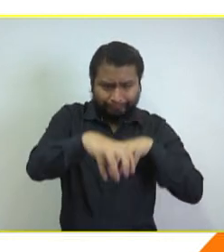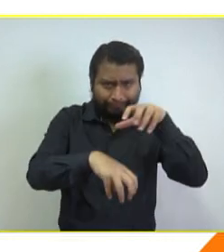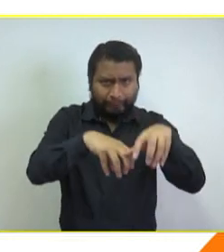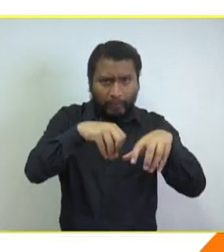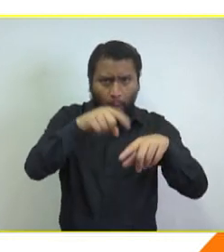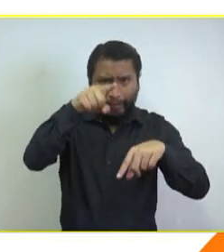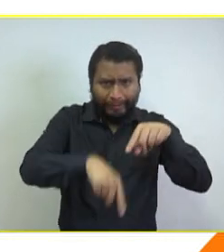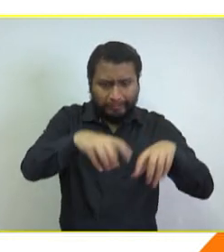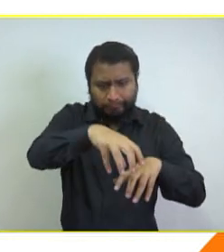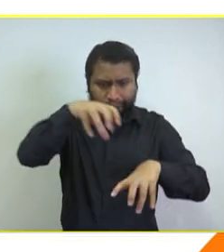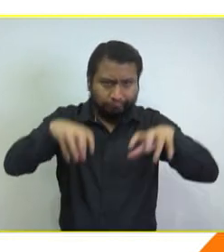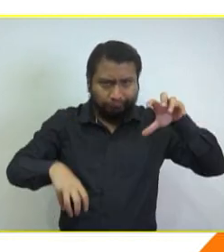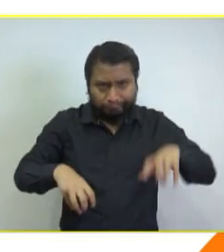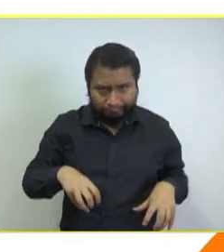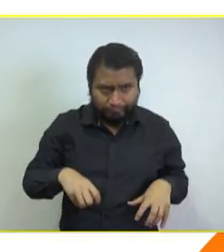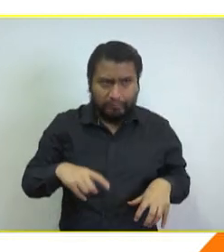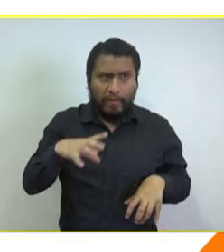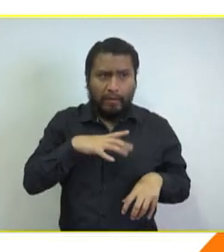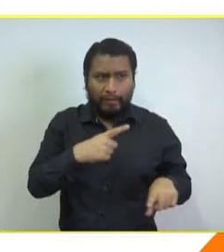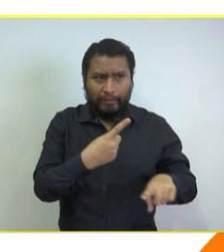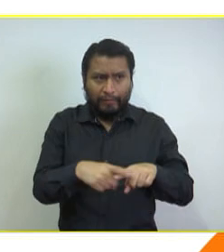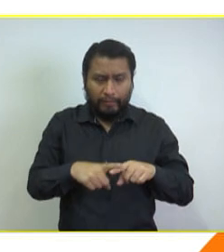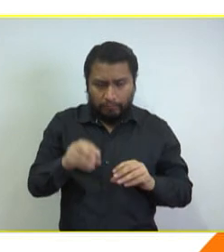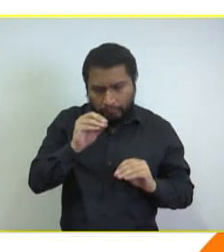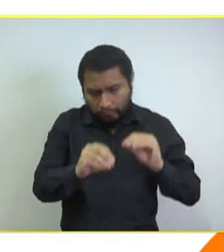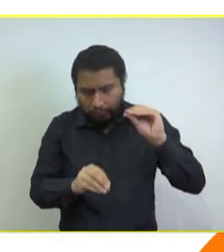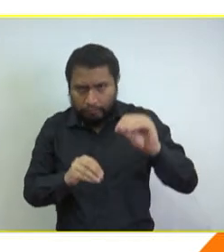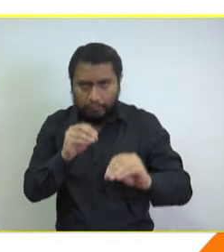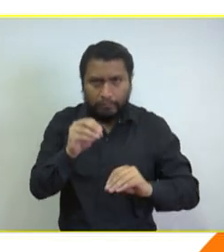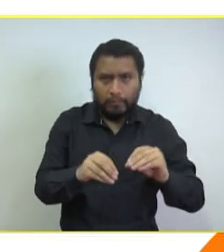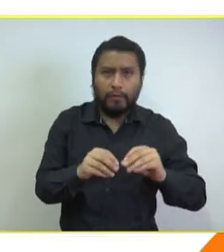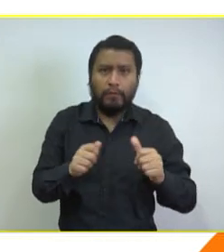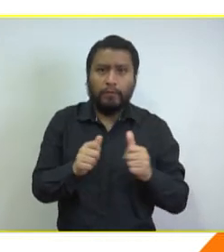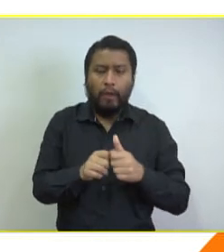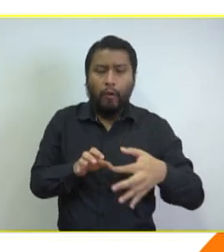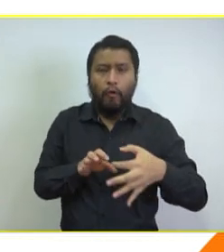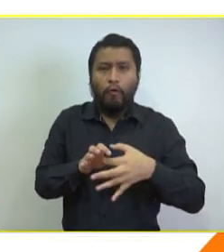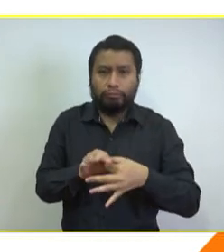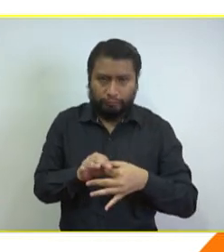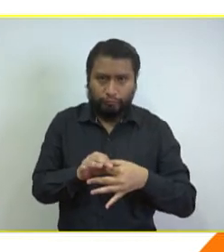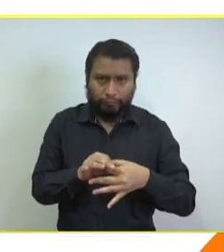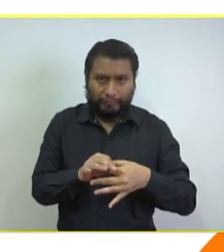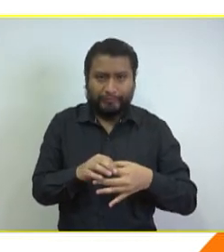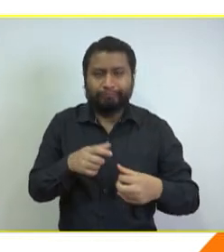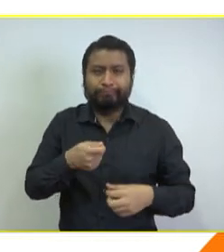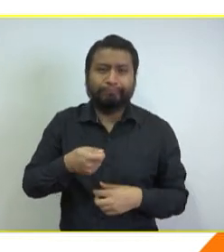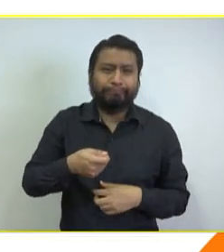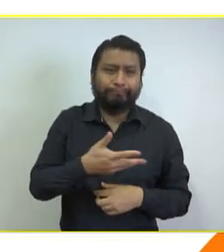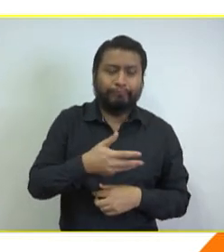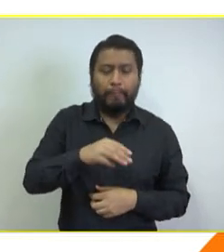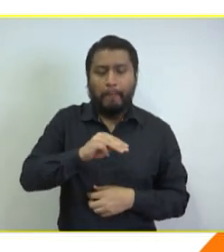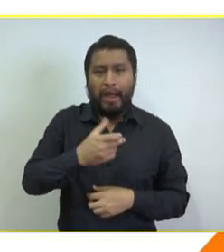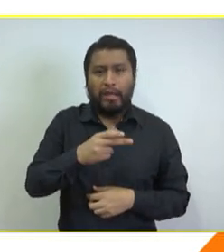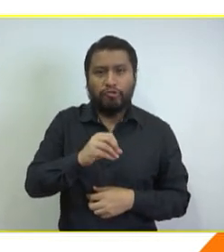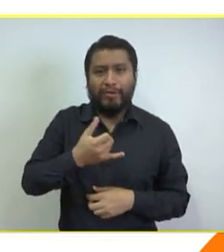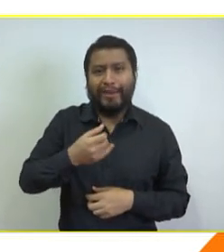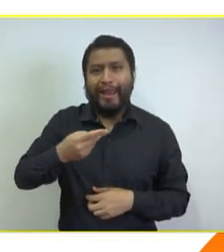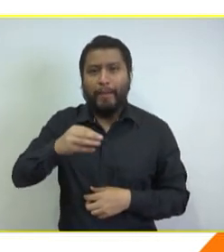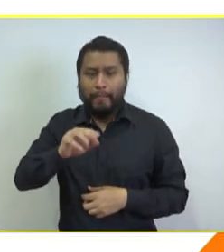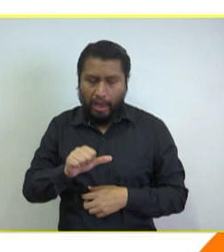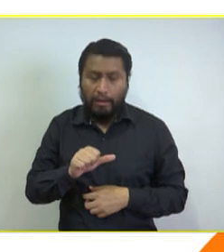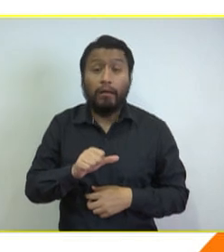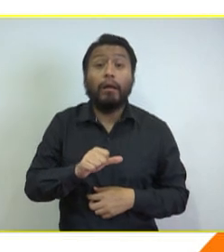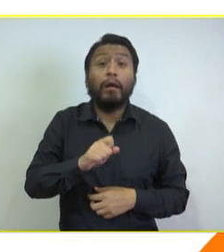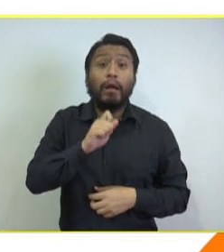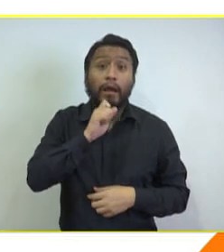al cual se le colocan diferentes piezas por medio de un mecanismo de unión de macho y hembra, a través del reconocimiento de